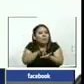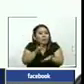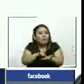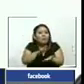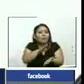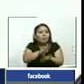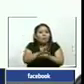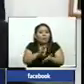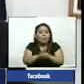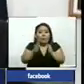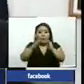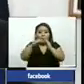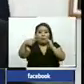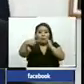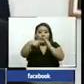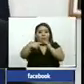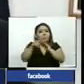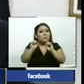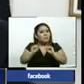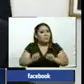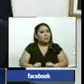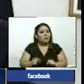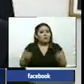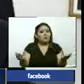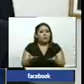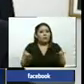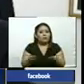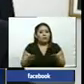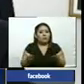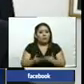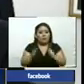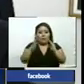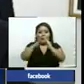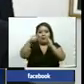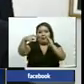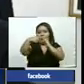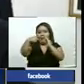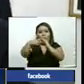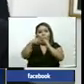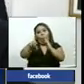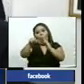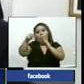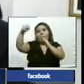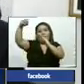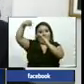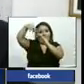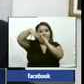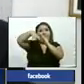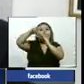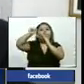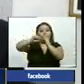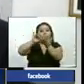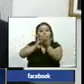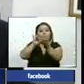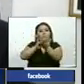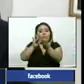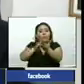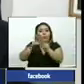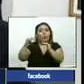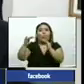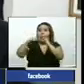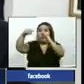comprar energía a la distribuidora. Tener la posibilidad de poder generar energía eléctrica y esa energía eléctrica por medio de fuentes renovables como el